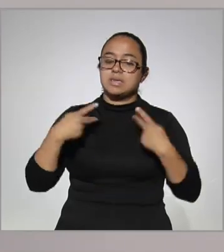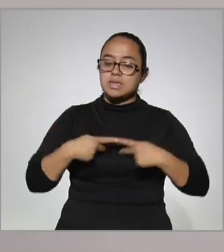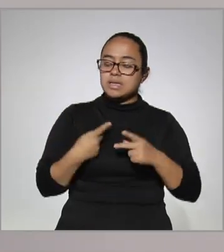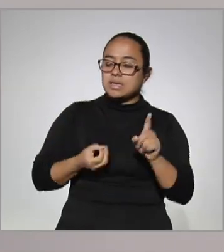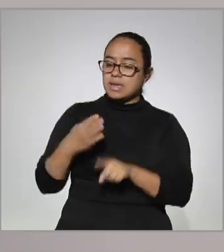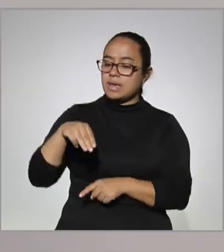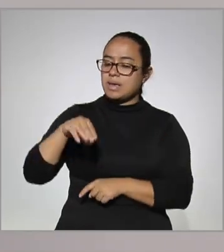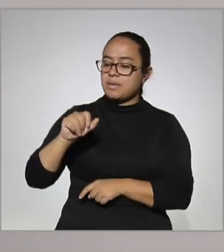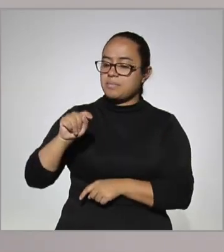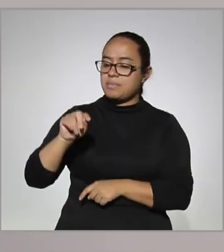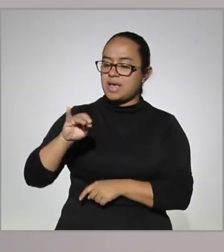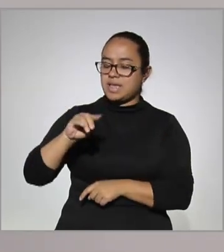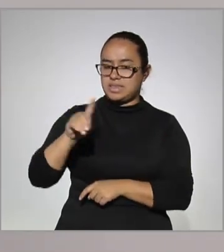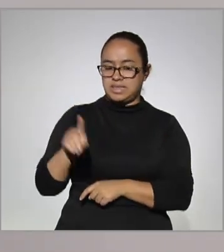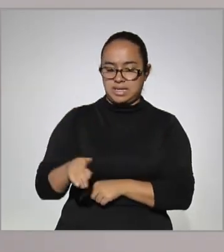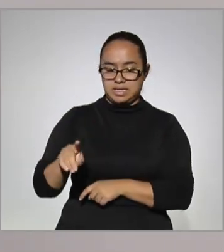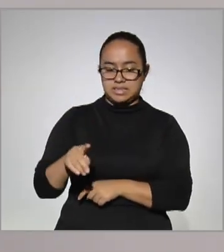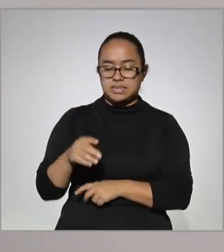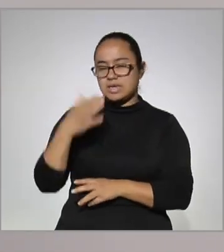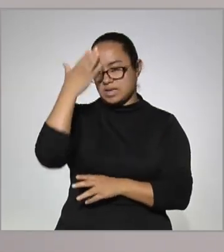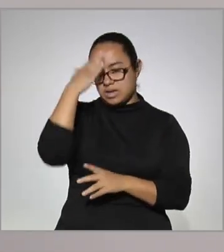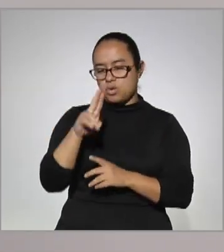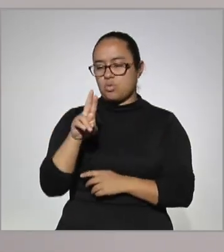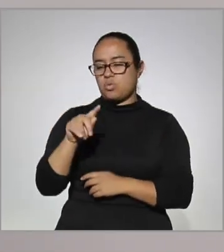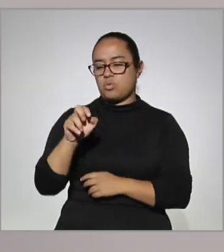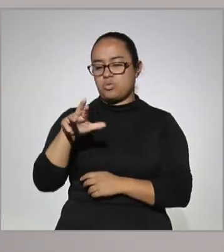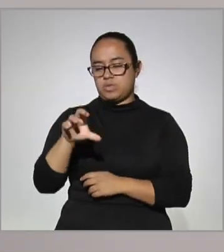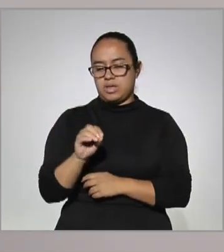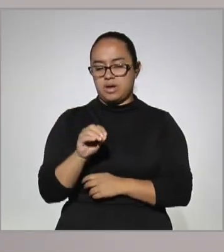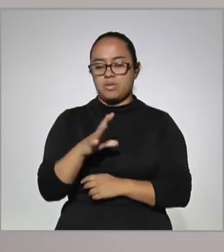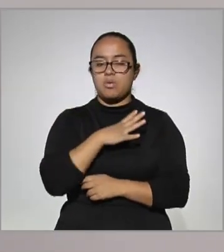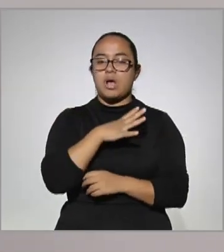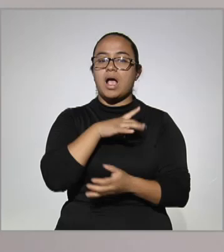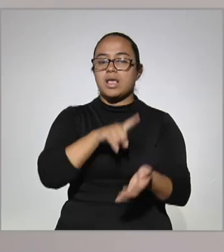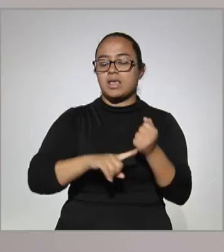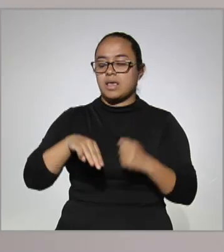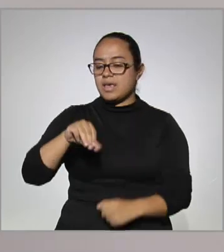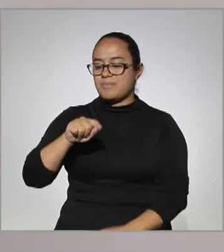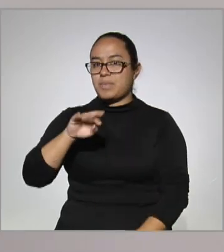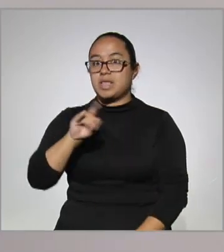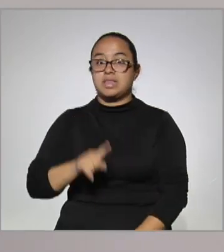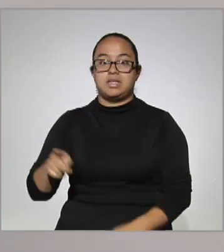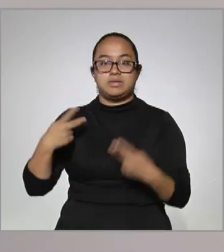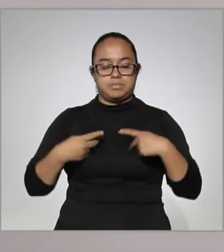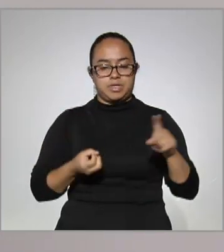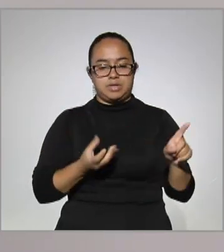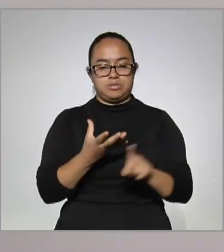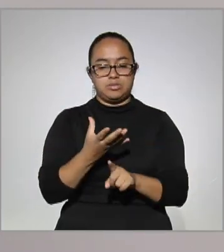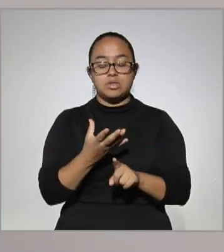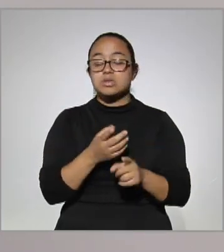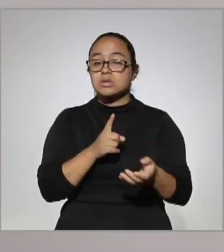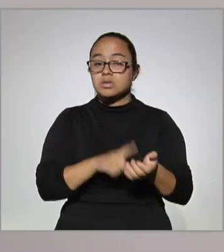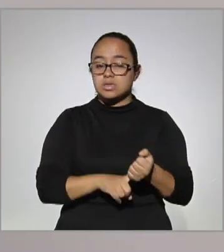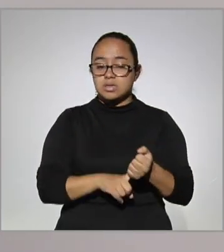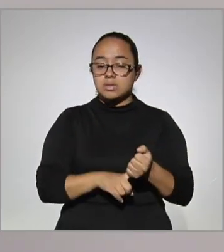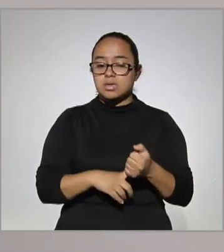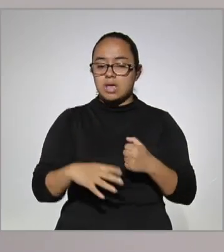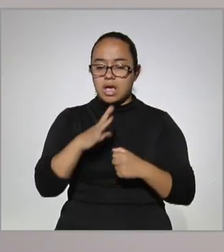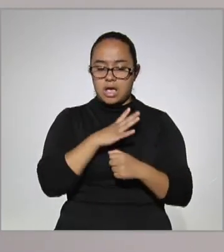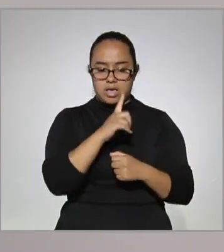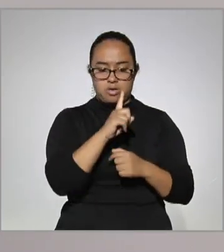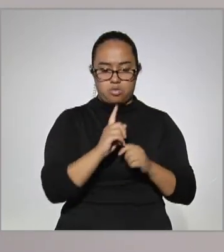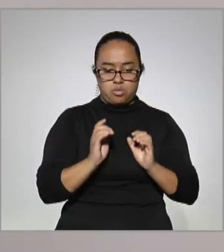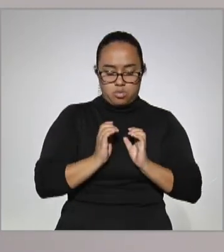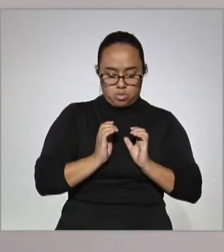matriz, ¿no? Generalmente el útero lo conocemos o lo conoce la gente como matriz. Entonces la matriz está compuesta precisamente de un cuerpo,